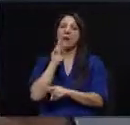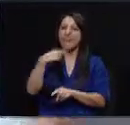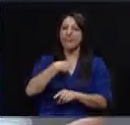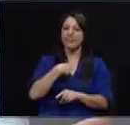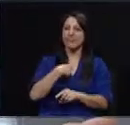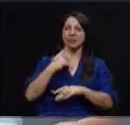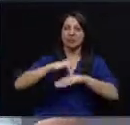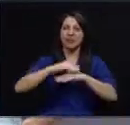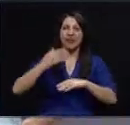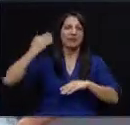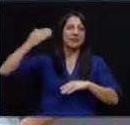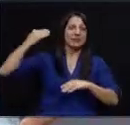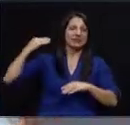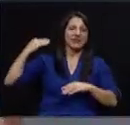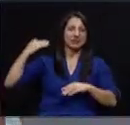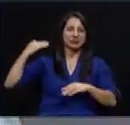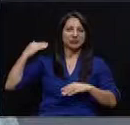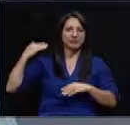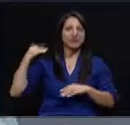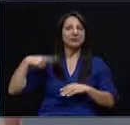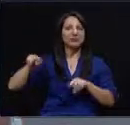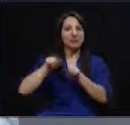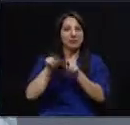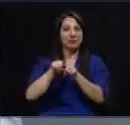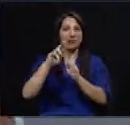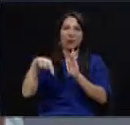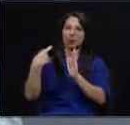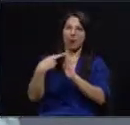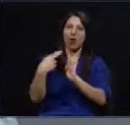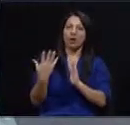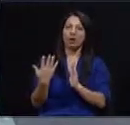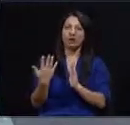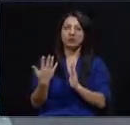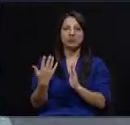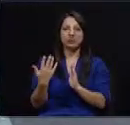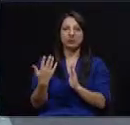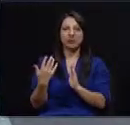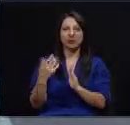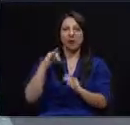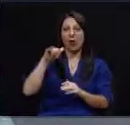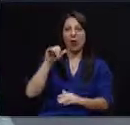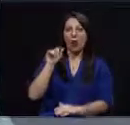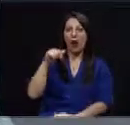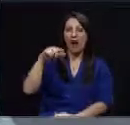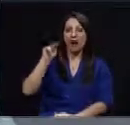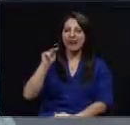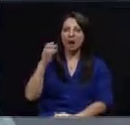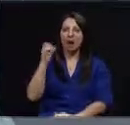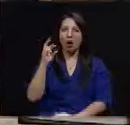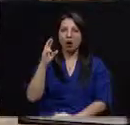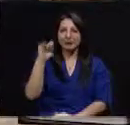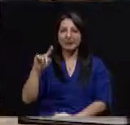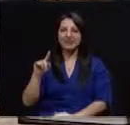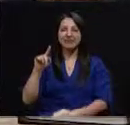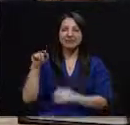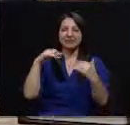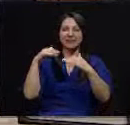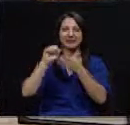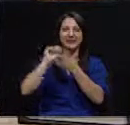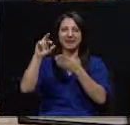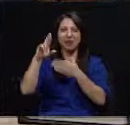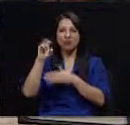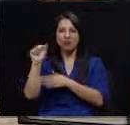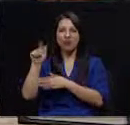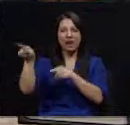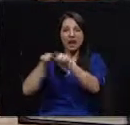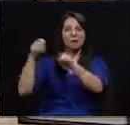unos antepasados que tuvieron algún rol, digamos, sí. Joaquín Ortiz, que participó en la gesta Santa Rosa,